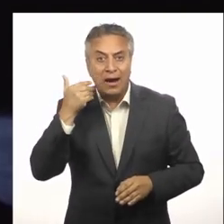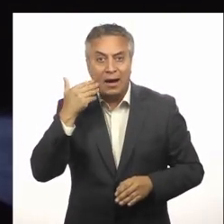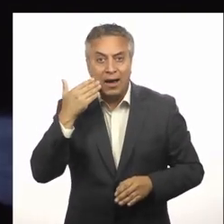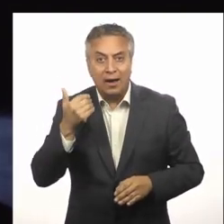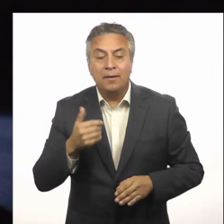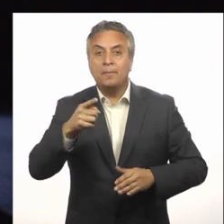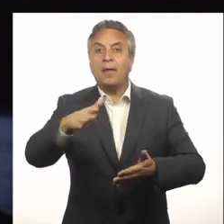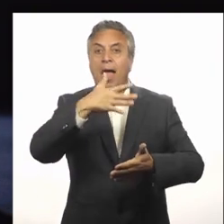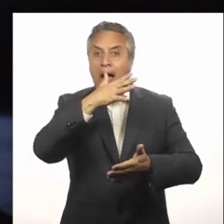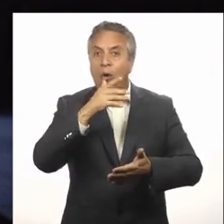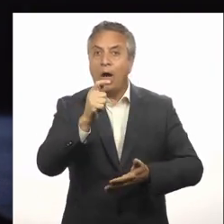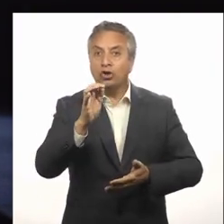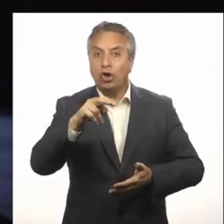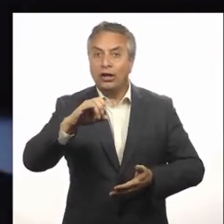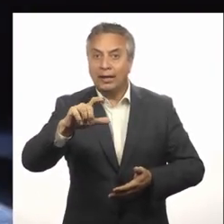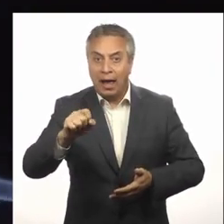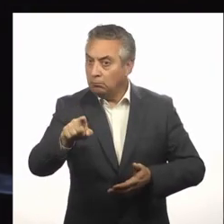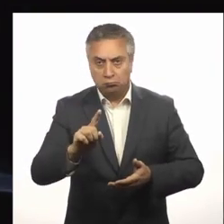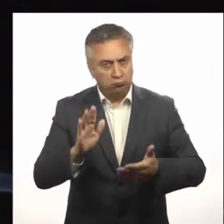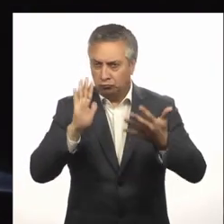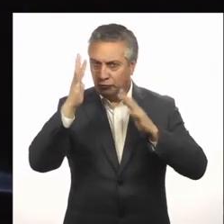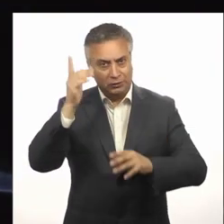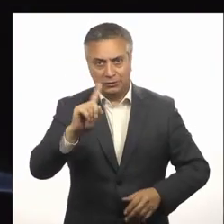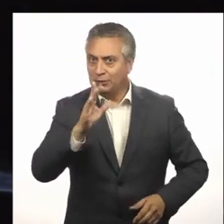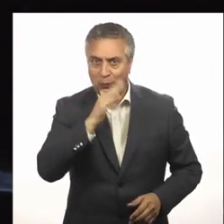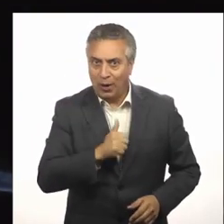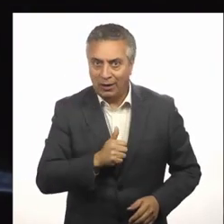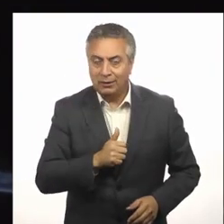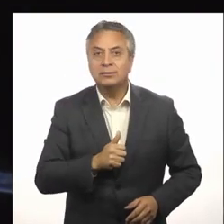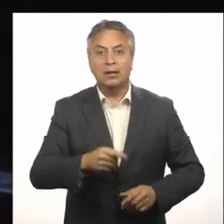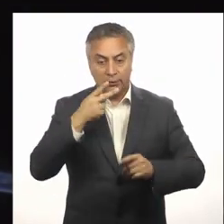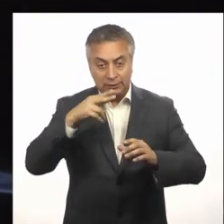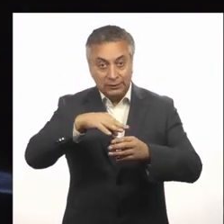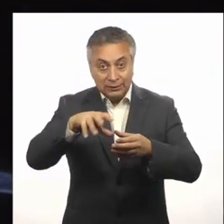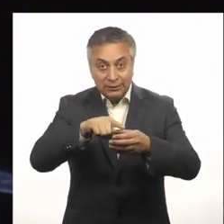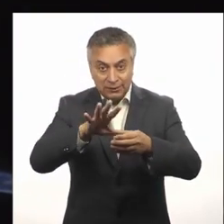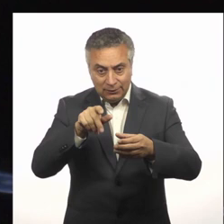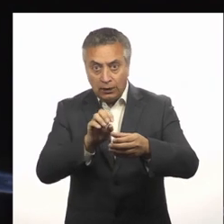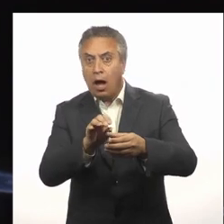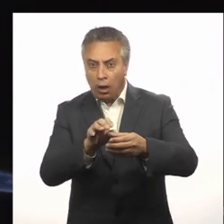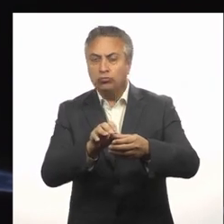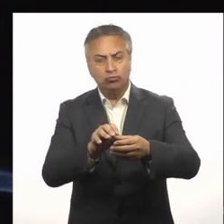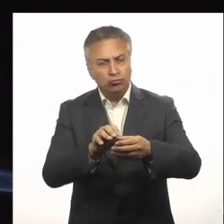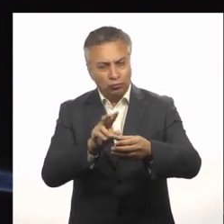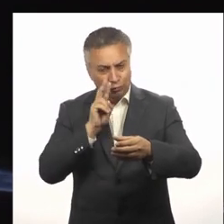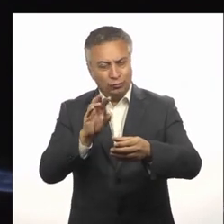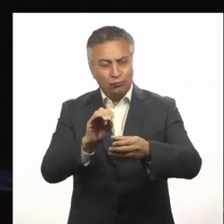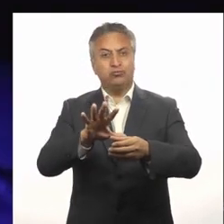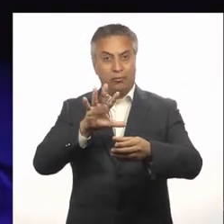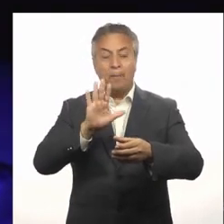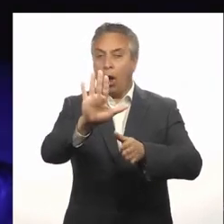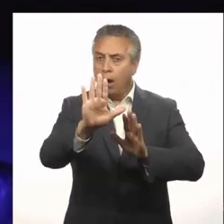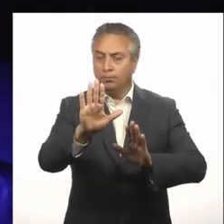Agua tónica, no brilla. La tinta de destacador, sí, un poquito, pero podemos seguir